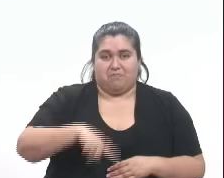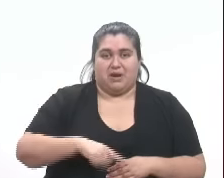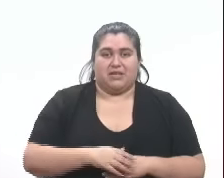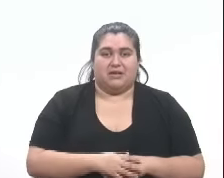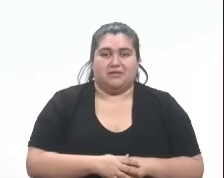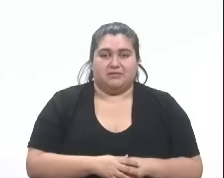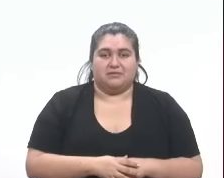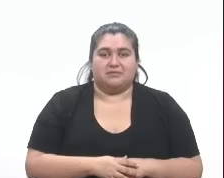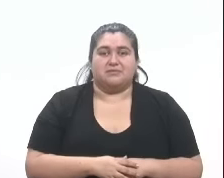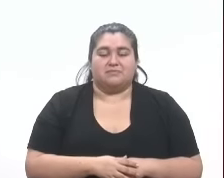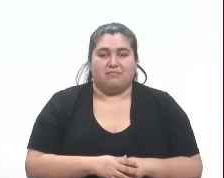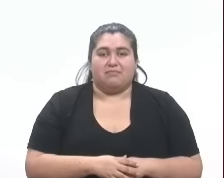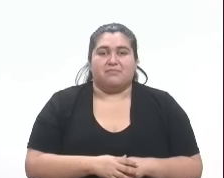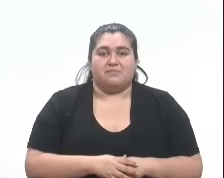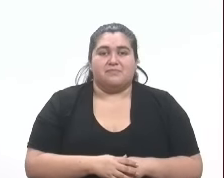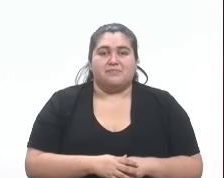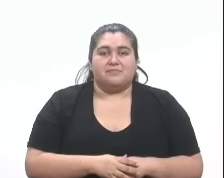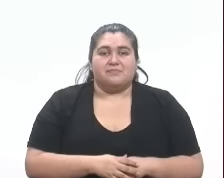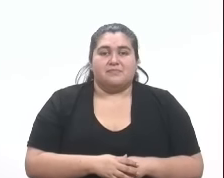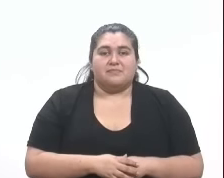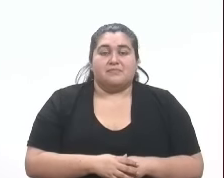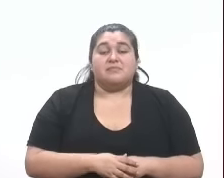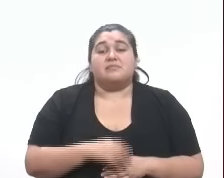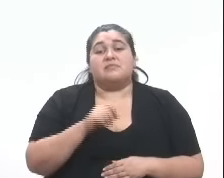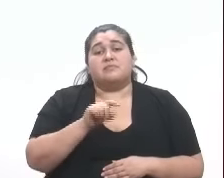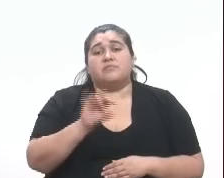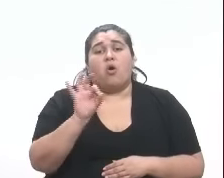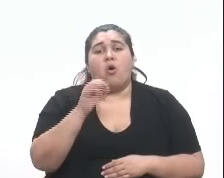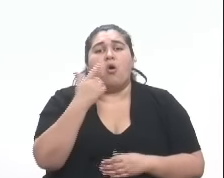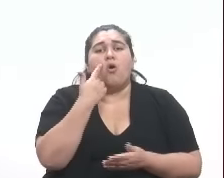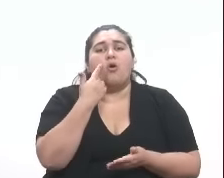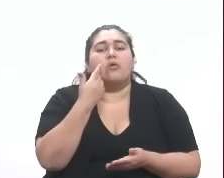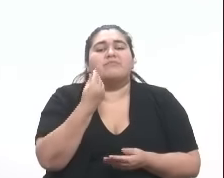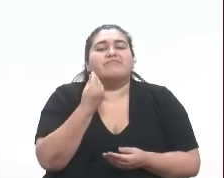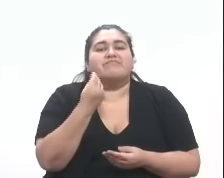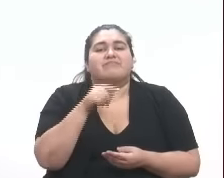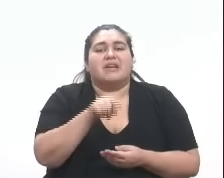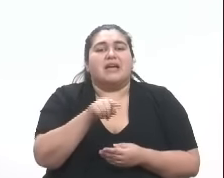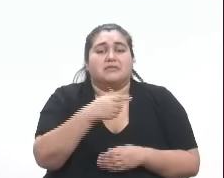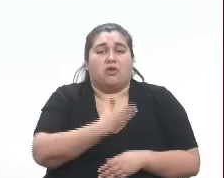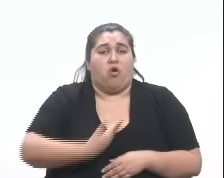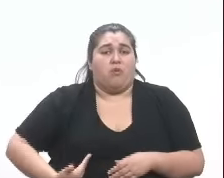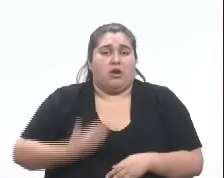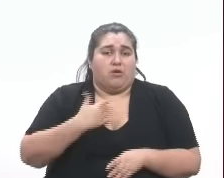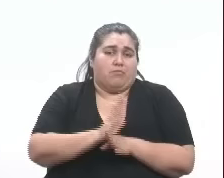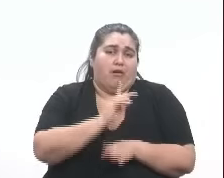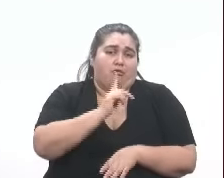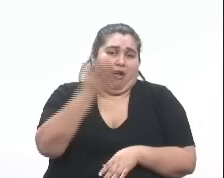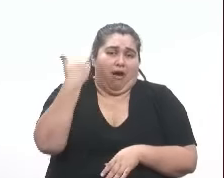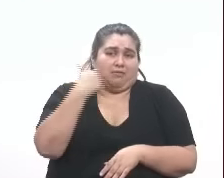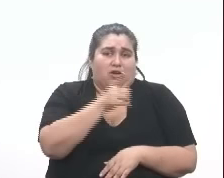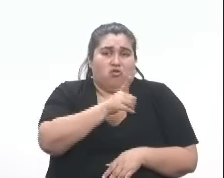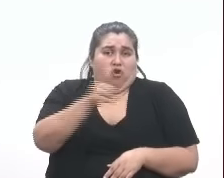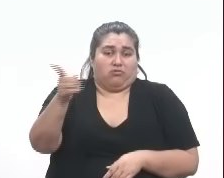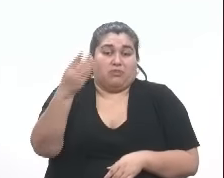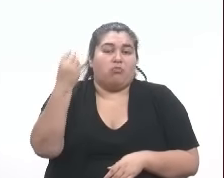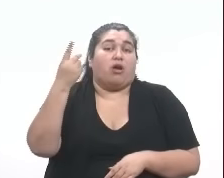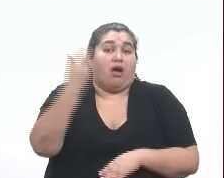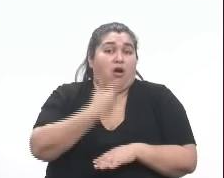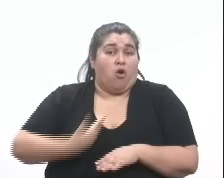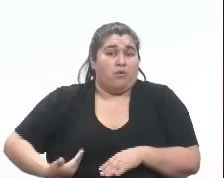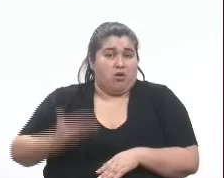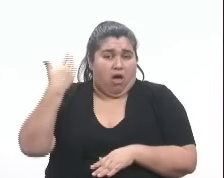por buscar o por oponerse a un gobierno que usurpó